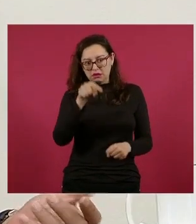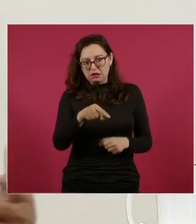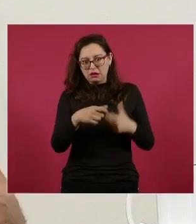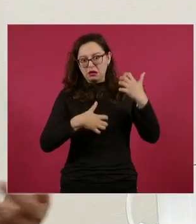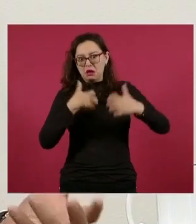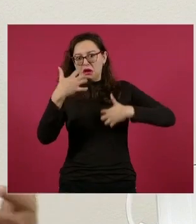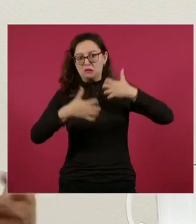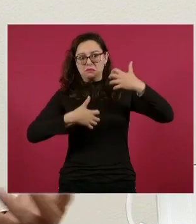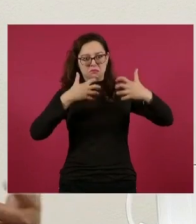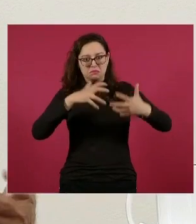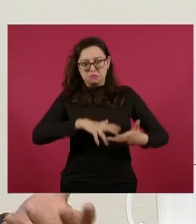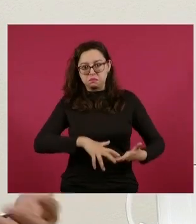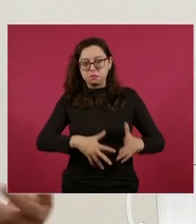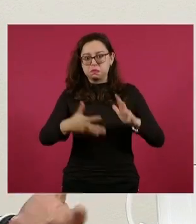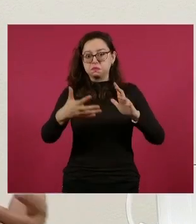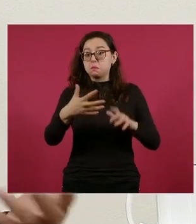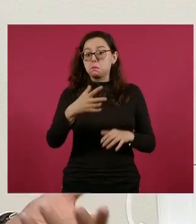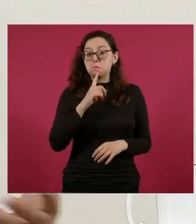confrontación